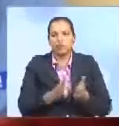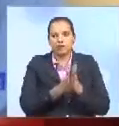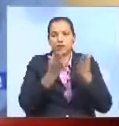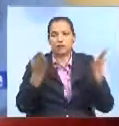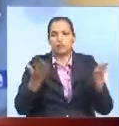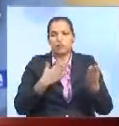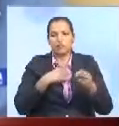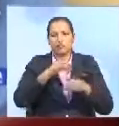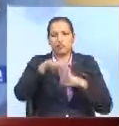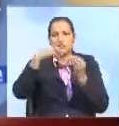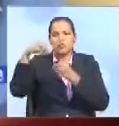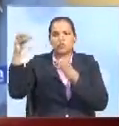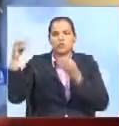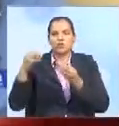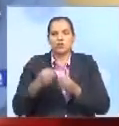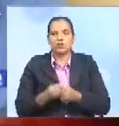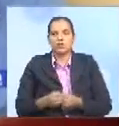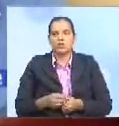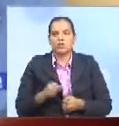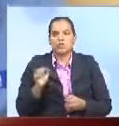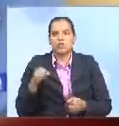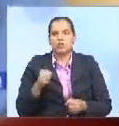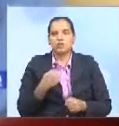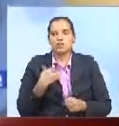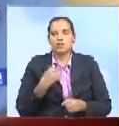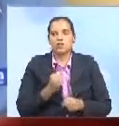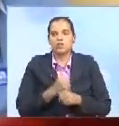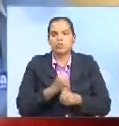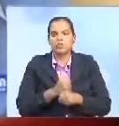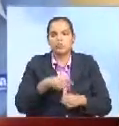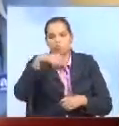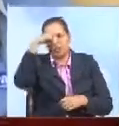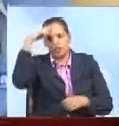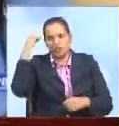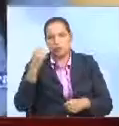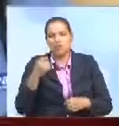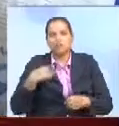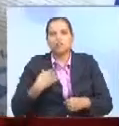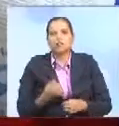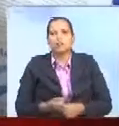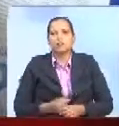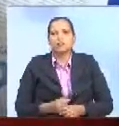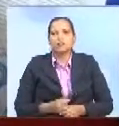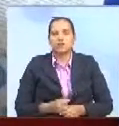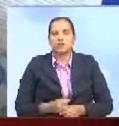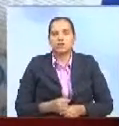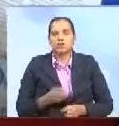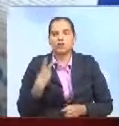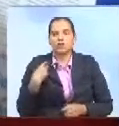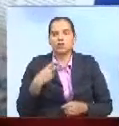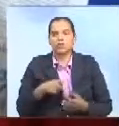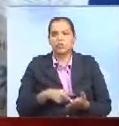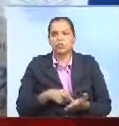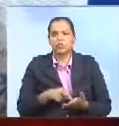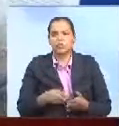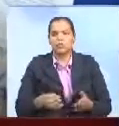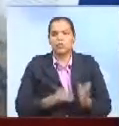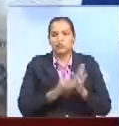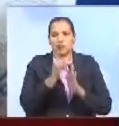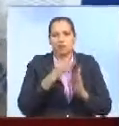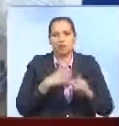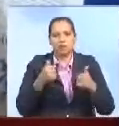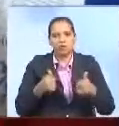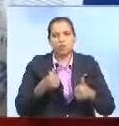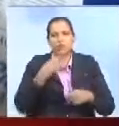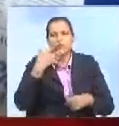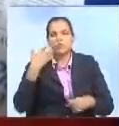ellos es una inversión, ha sido un trabajo sumamente duro, pero que lo hemos conseguido. El camino ha sido satisfactorio,